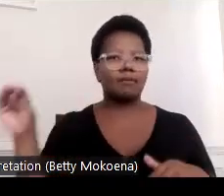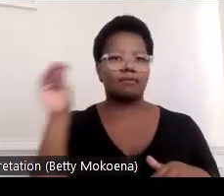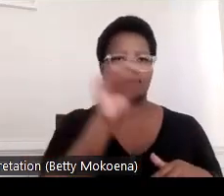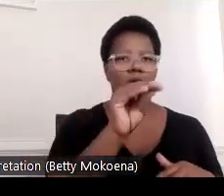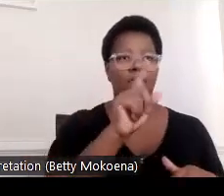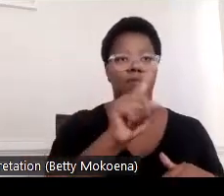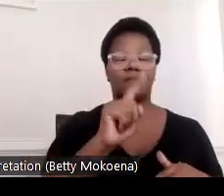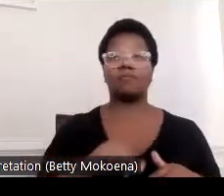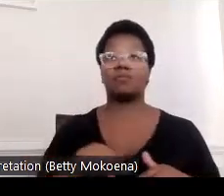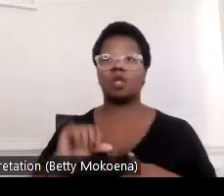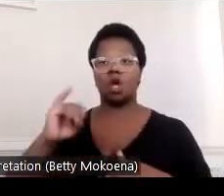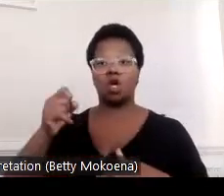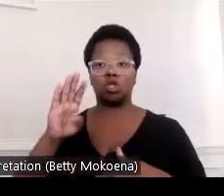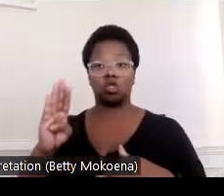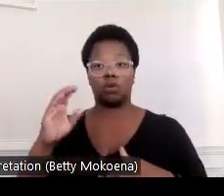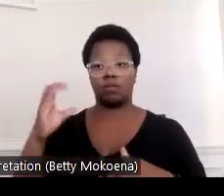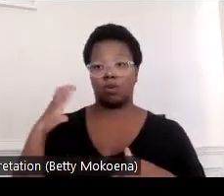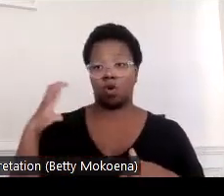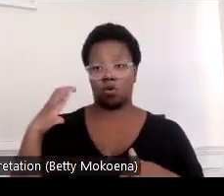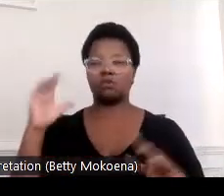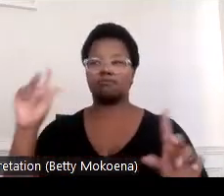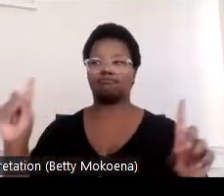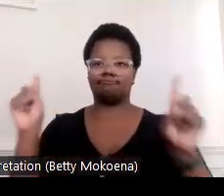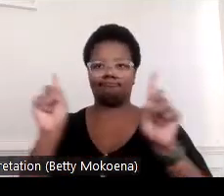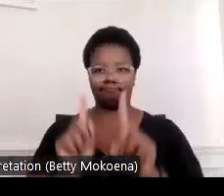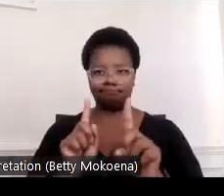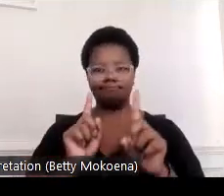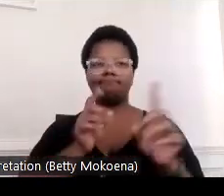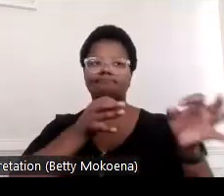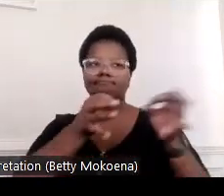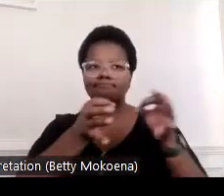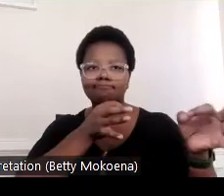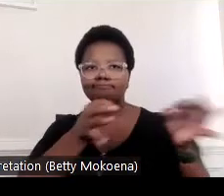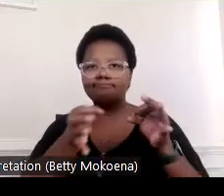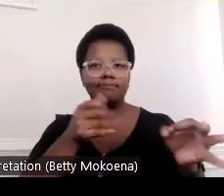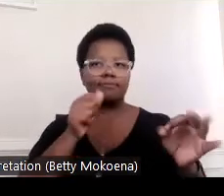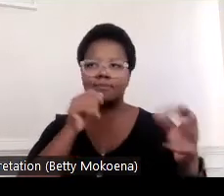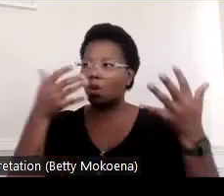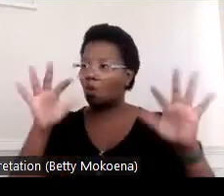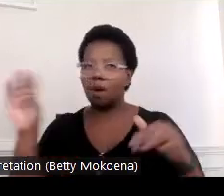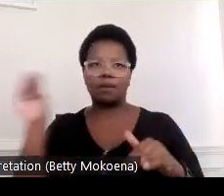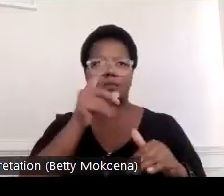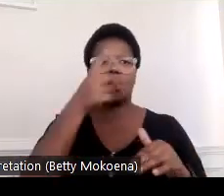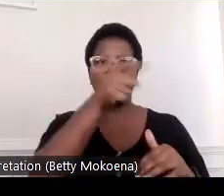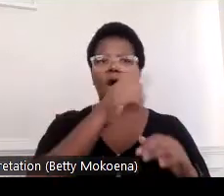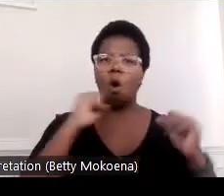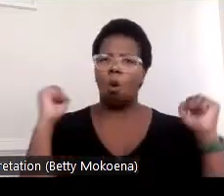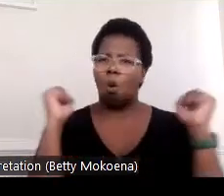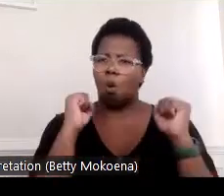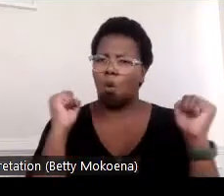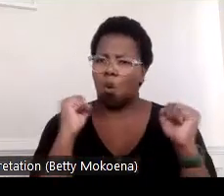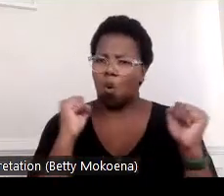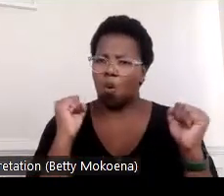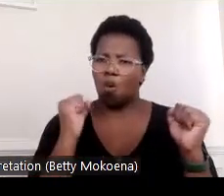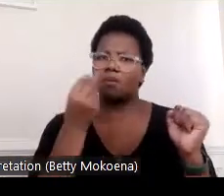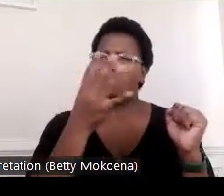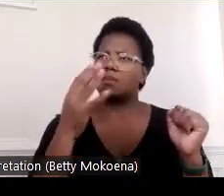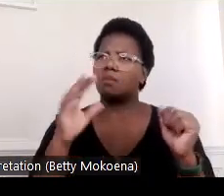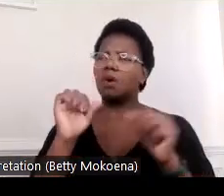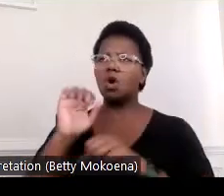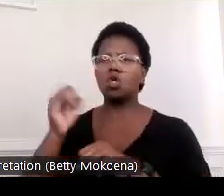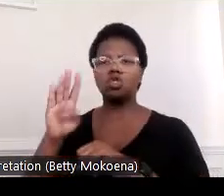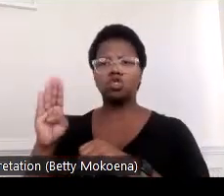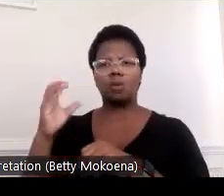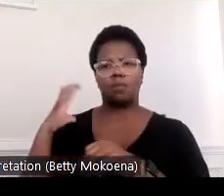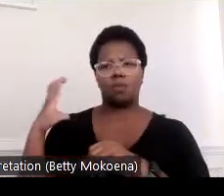no quería así que su su patrocinador habló con él le preguntaron y él dijo No no quiero porque está